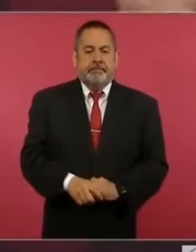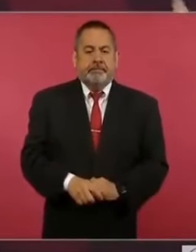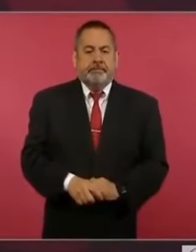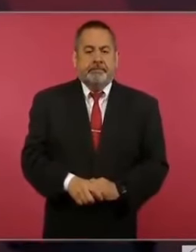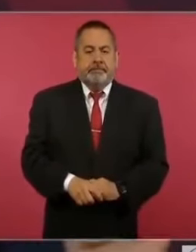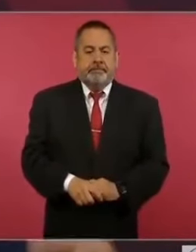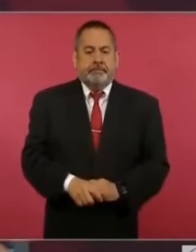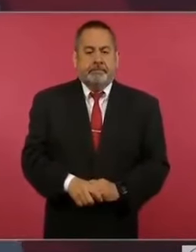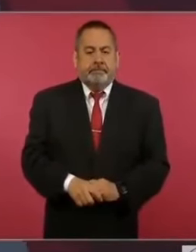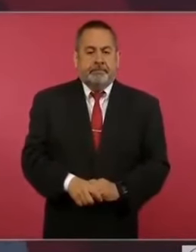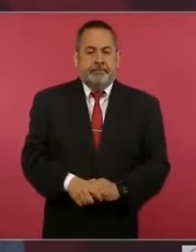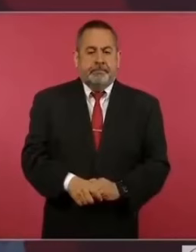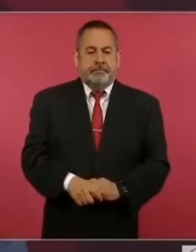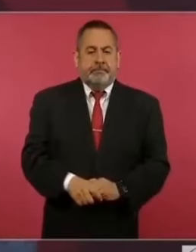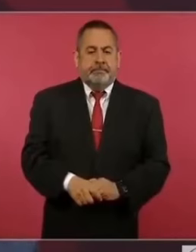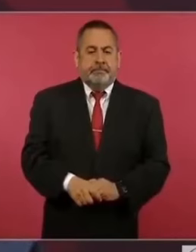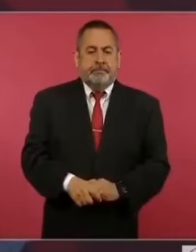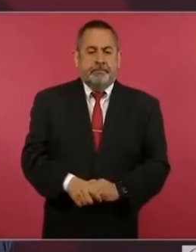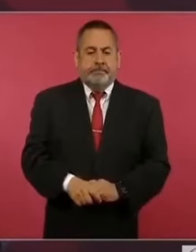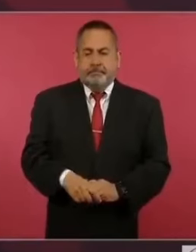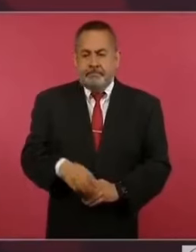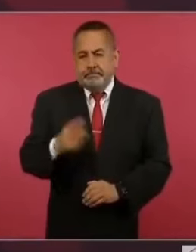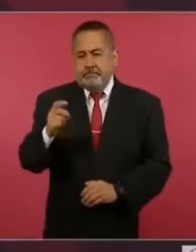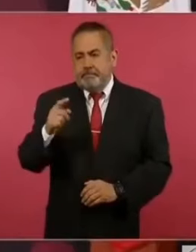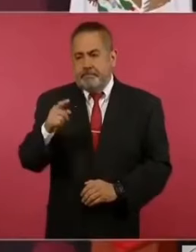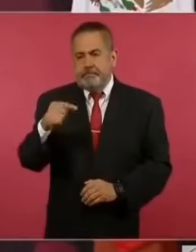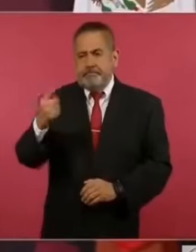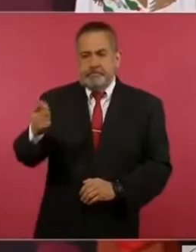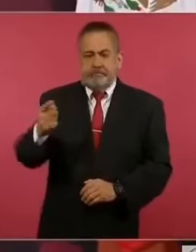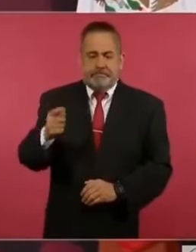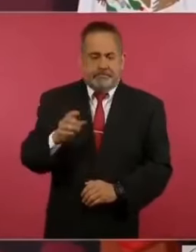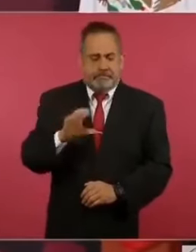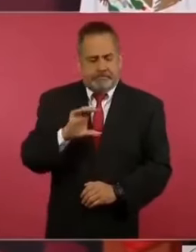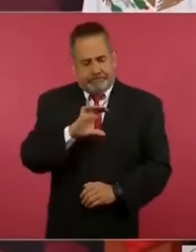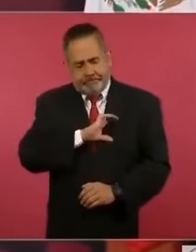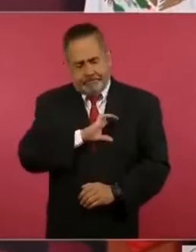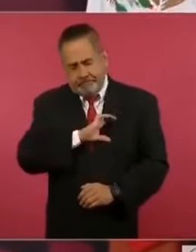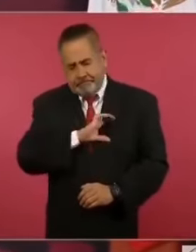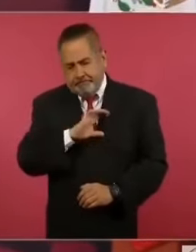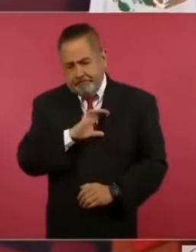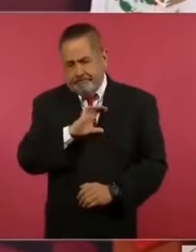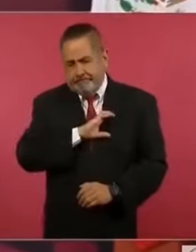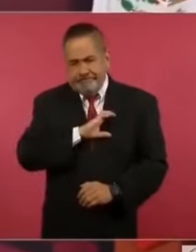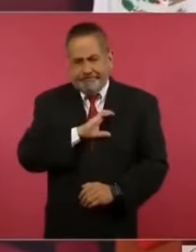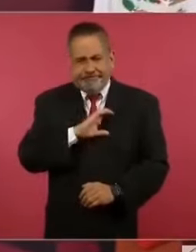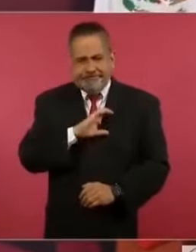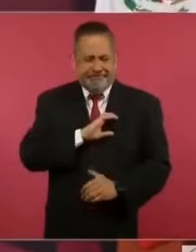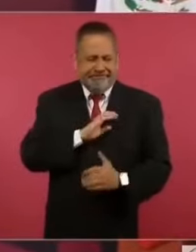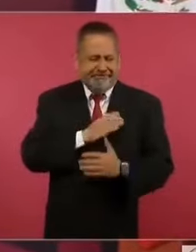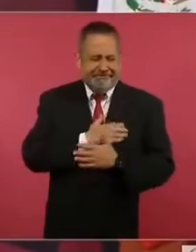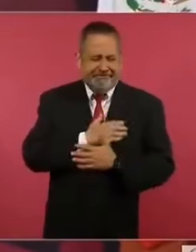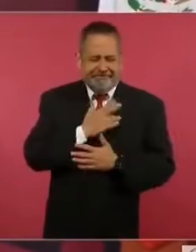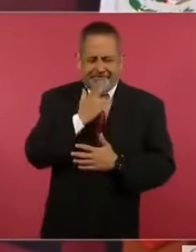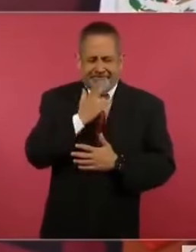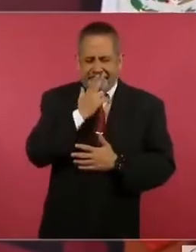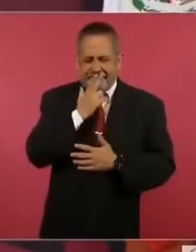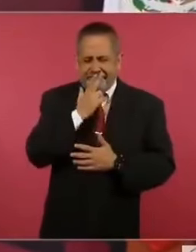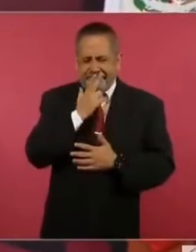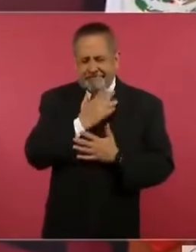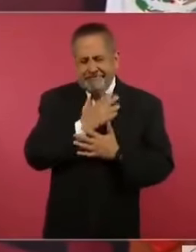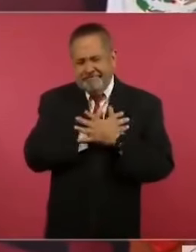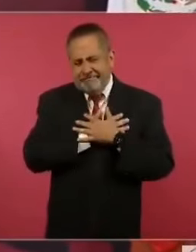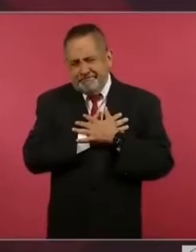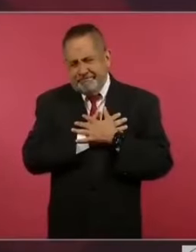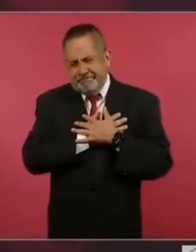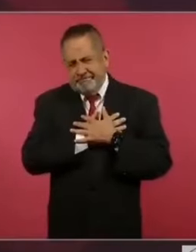importante Resaltar que la gira de despedida del presidente López Obrador comenzará después de que las elecciones hay han terminado lo que evita